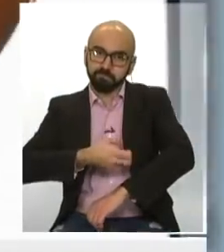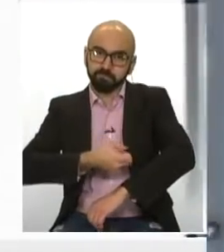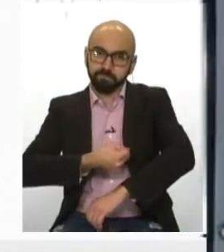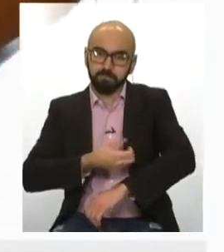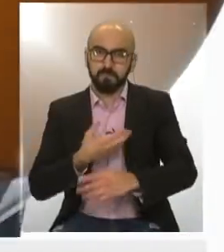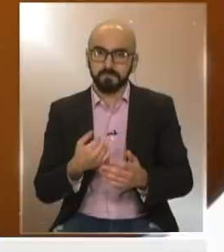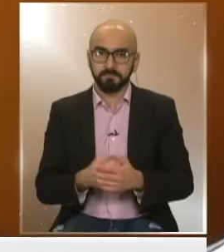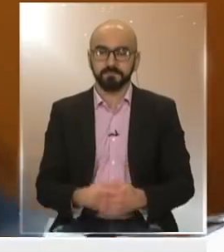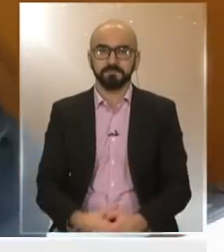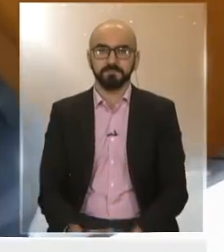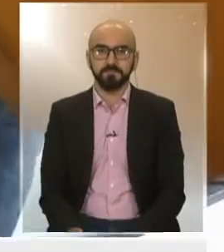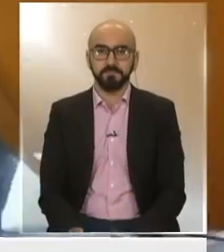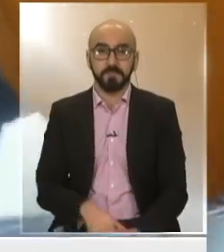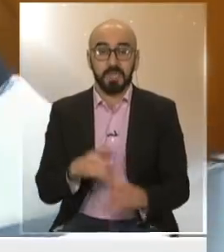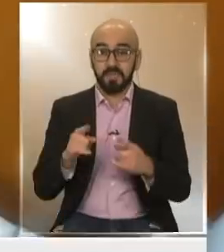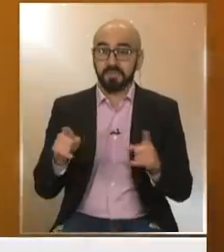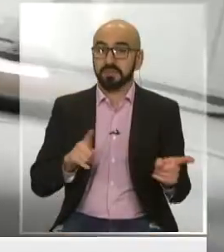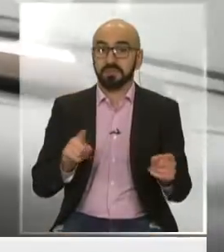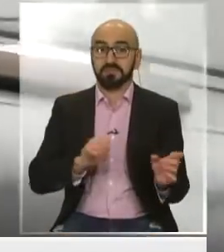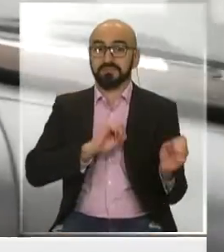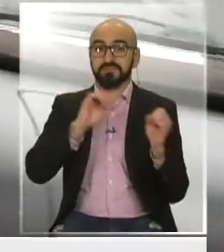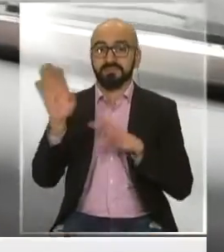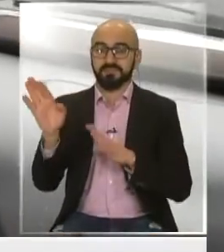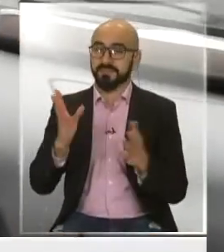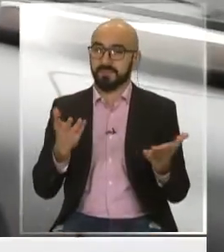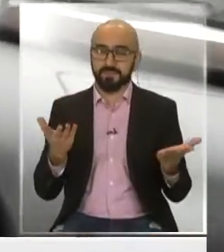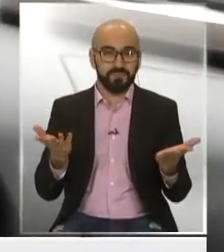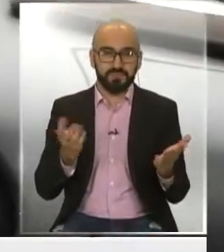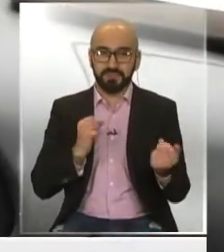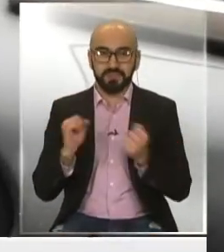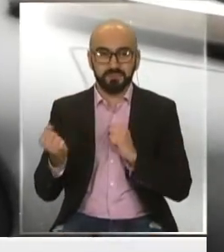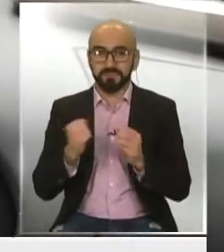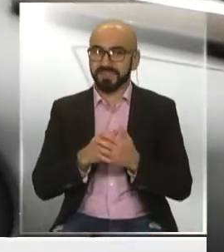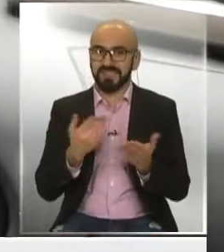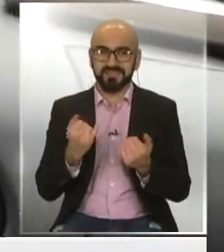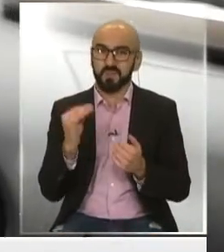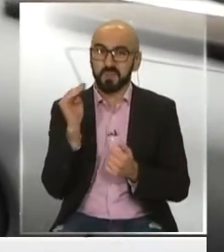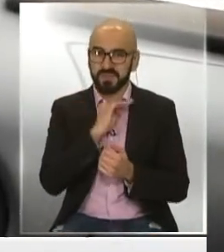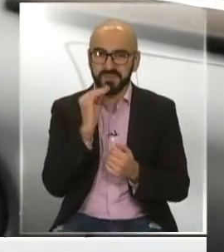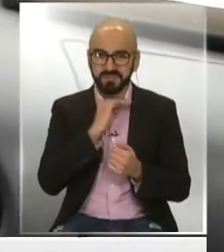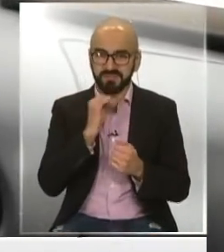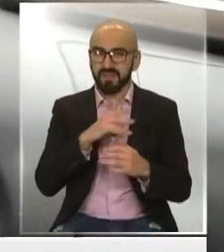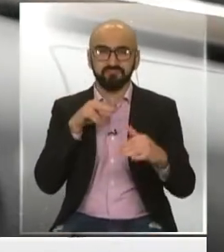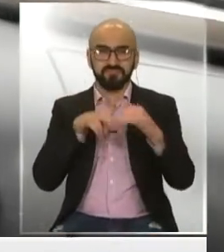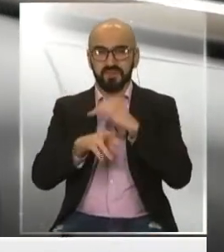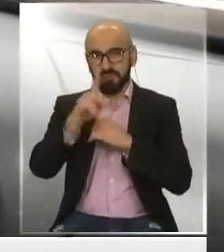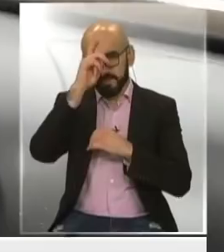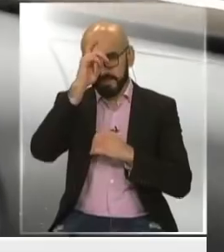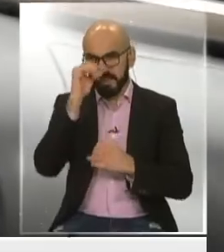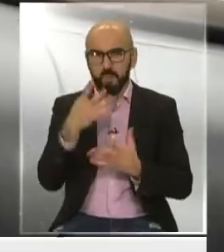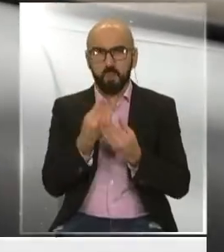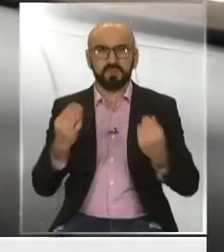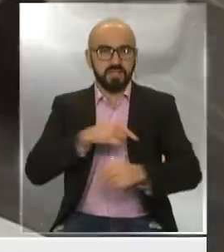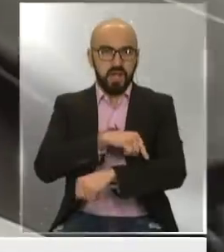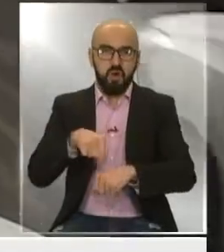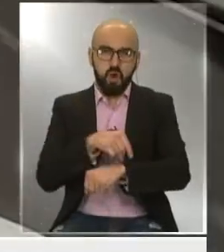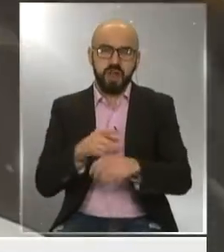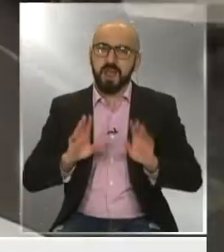El traslado es tenso. Esta persona necesita con urgencia ser internado. Llevaba horas esperando por una